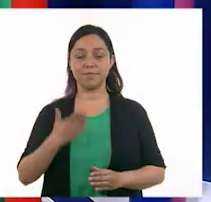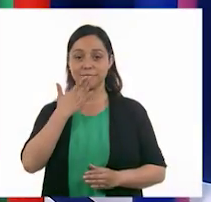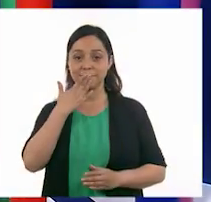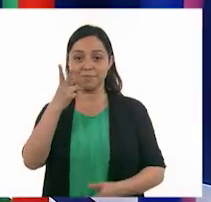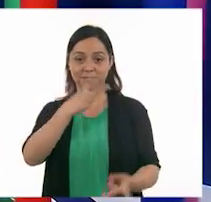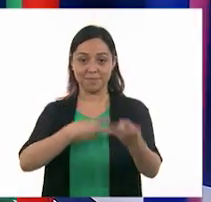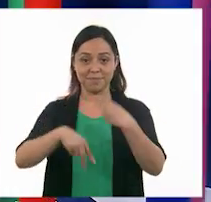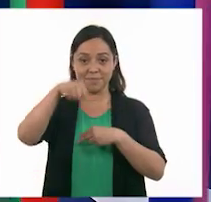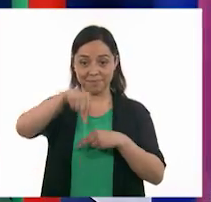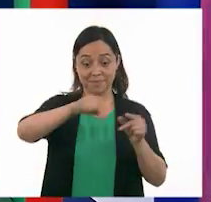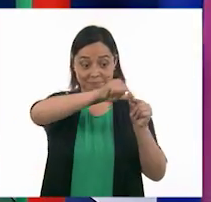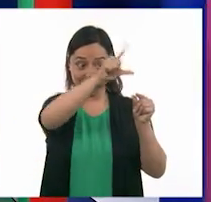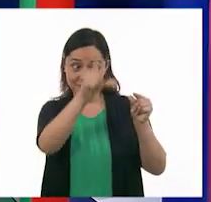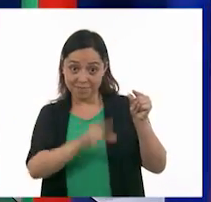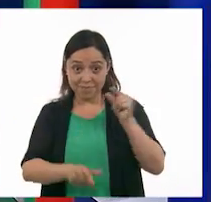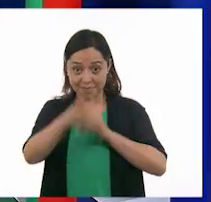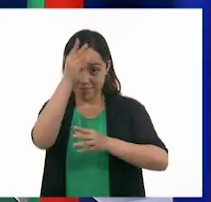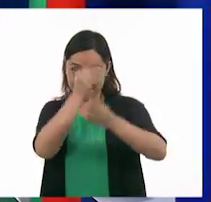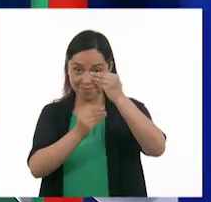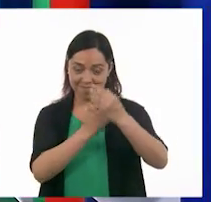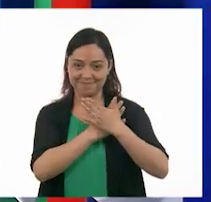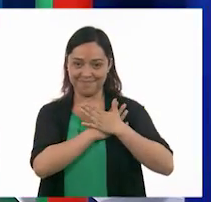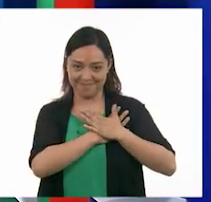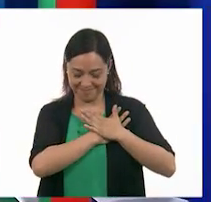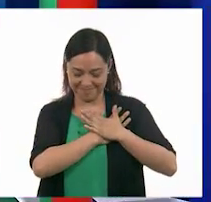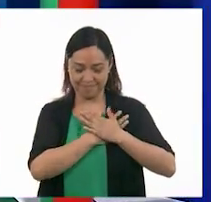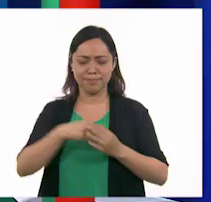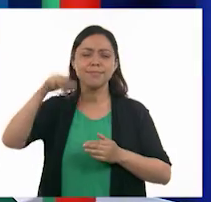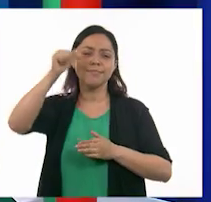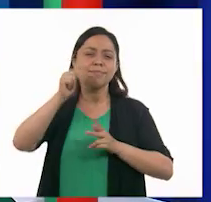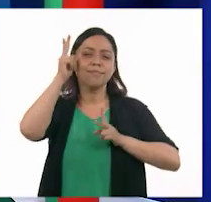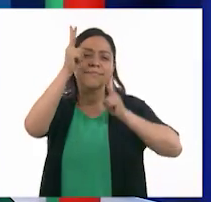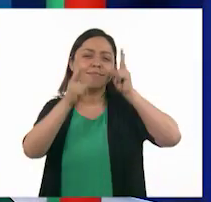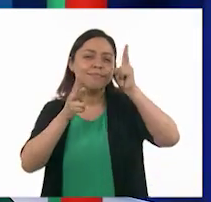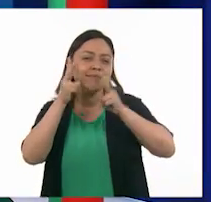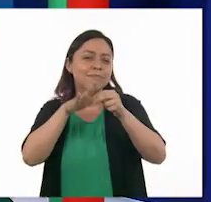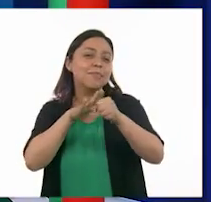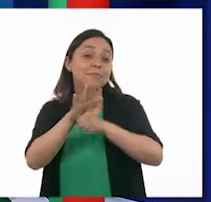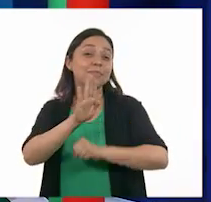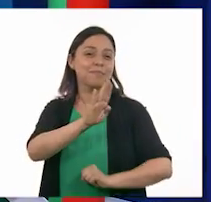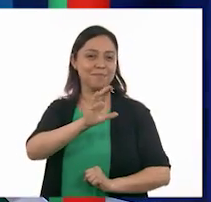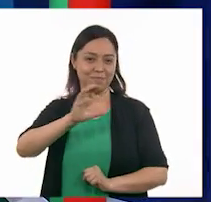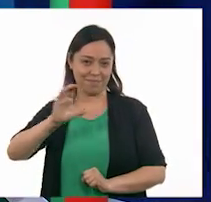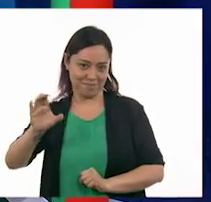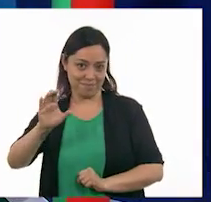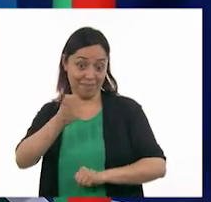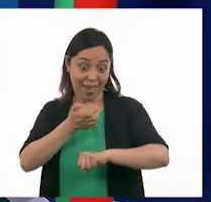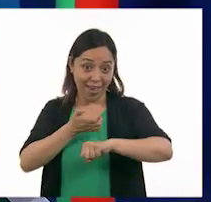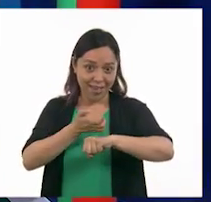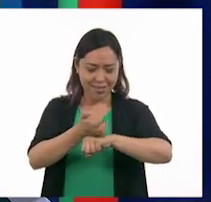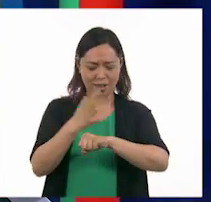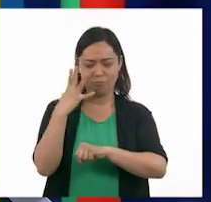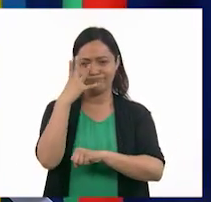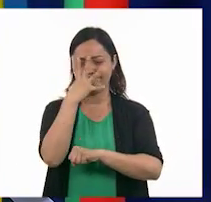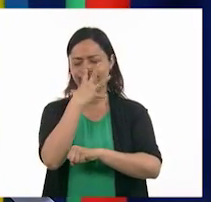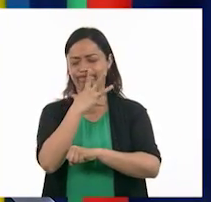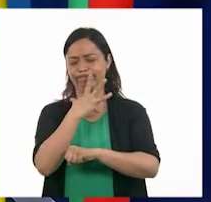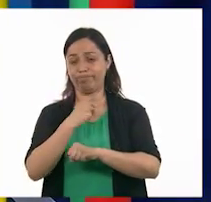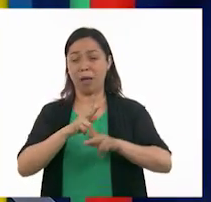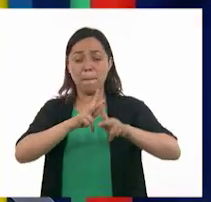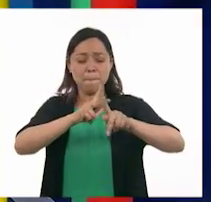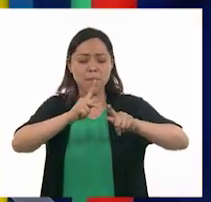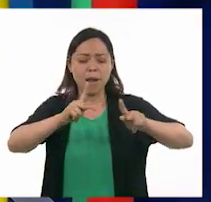Bienvenidos a Aprendiendo a Amar a México. Hoy visitaremos Baja California, un estado de enorme encanto gracias a sus